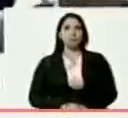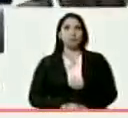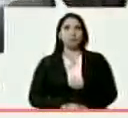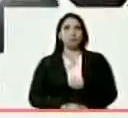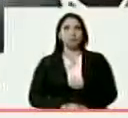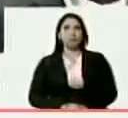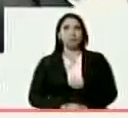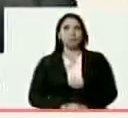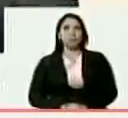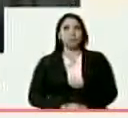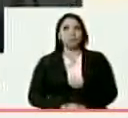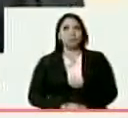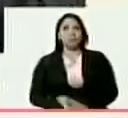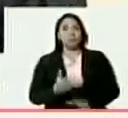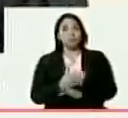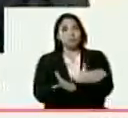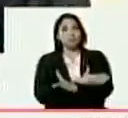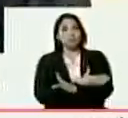Y antes de...